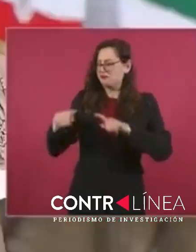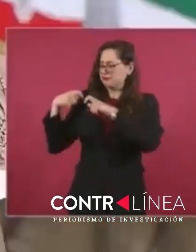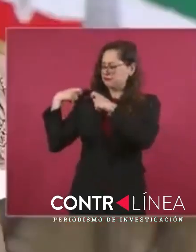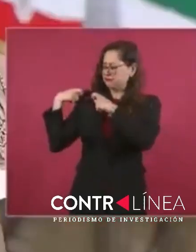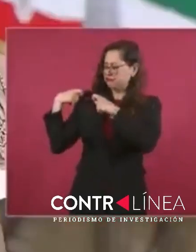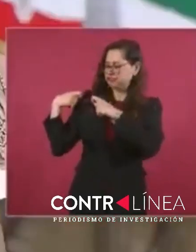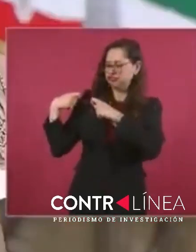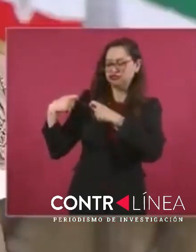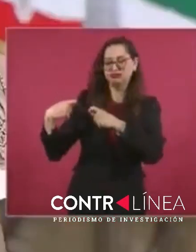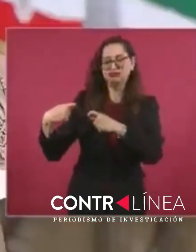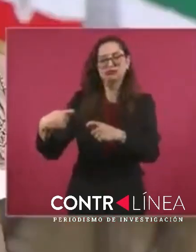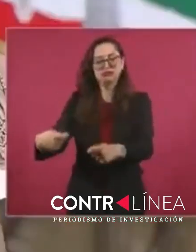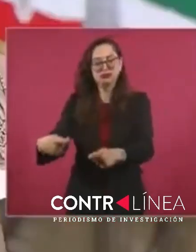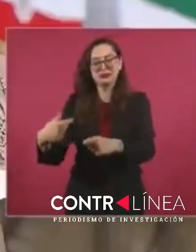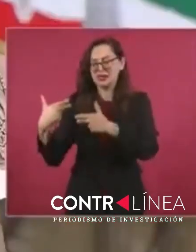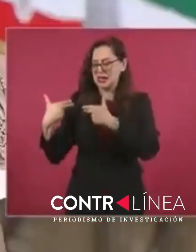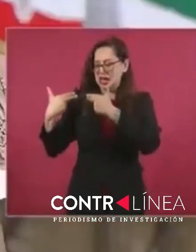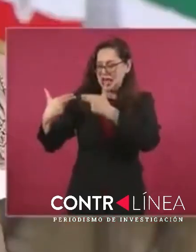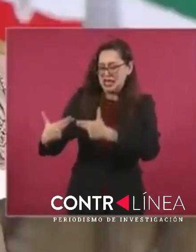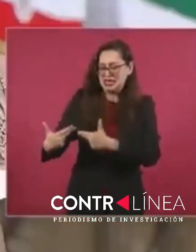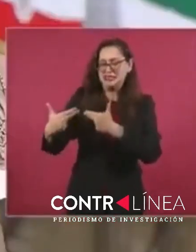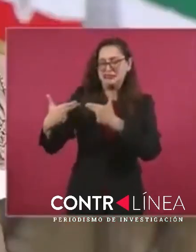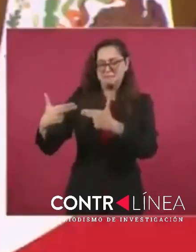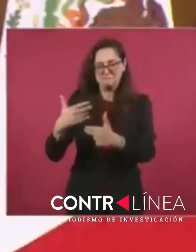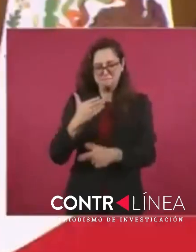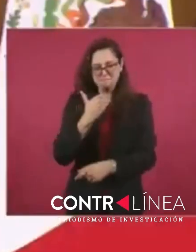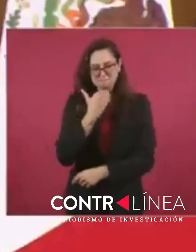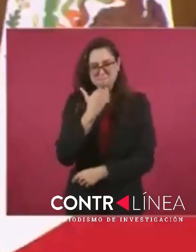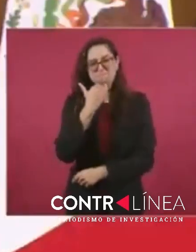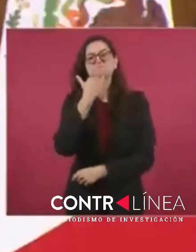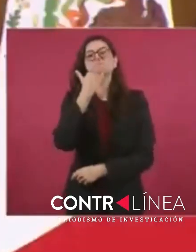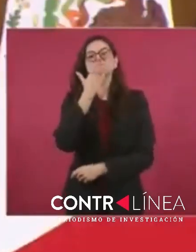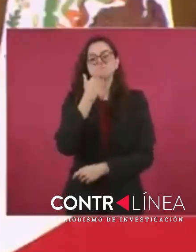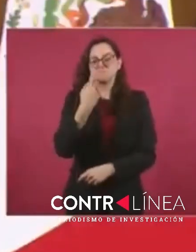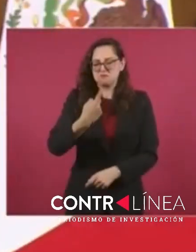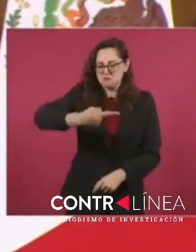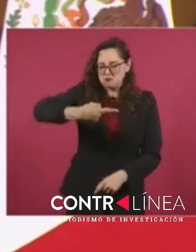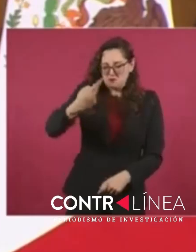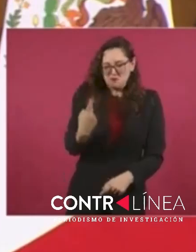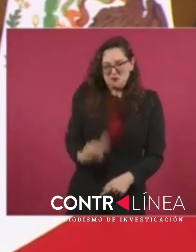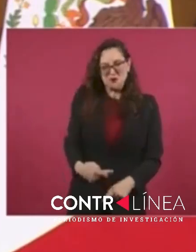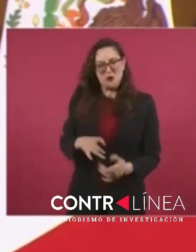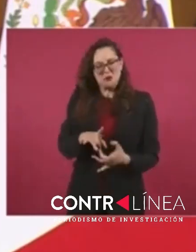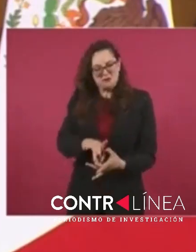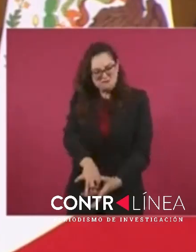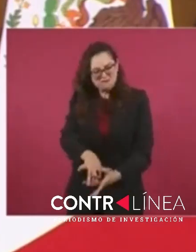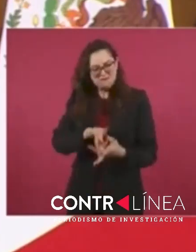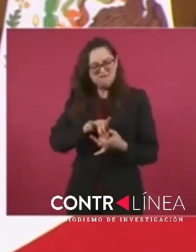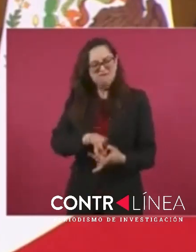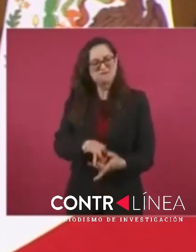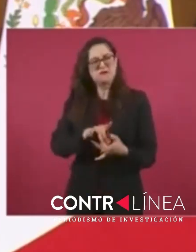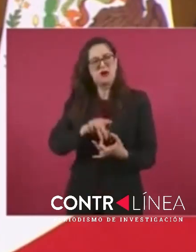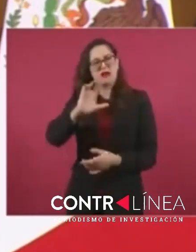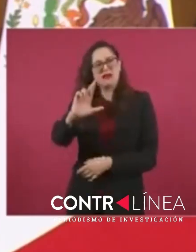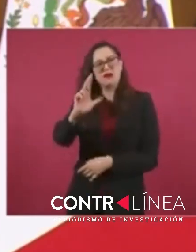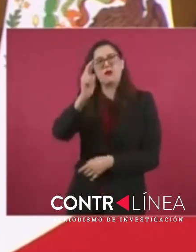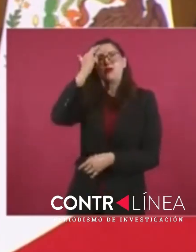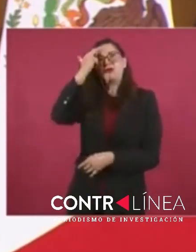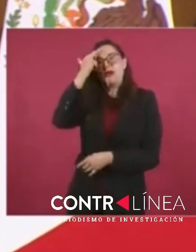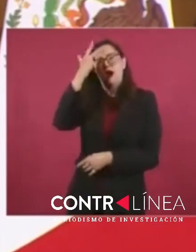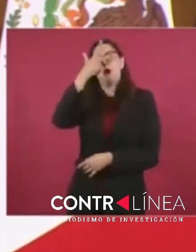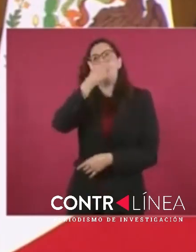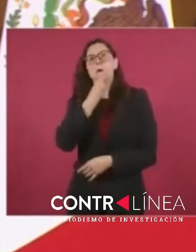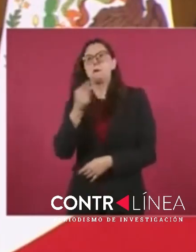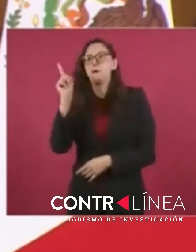mexicanos, heredero de la dignidad, del patriotismo de nuestros abnegados héroes y